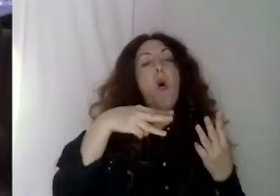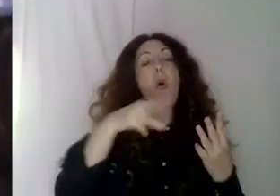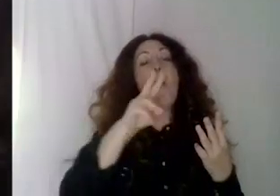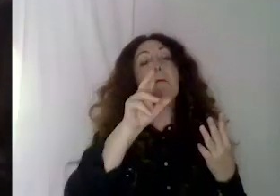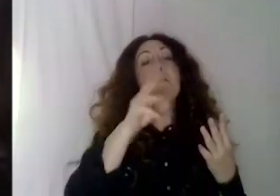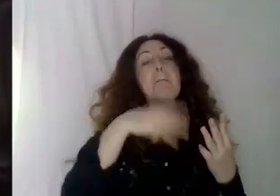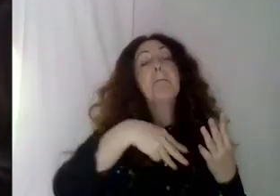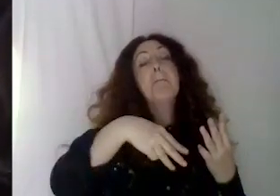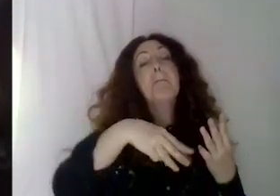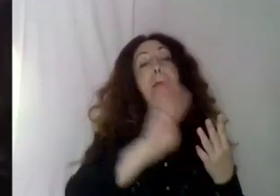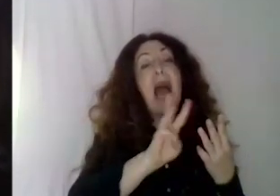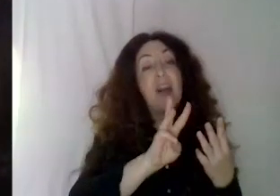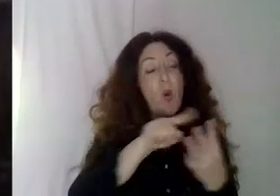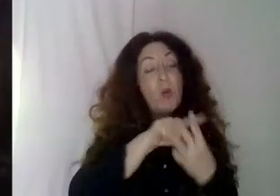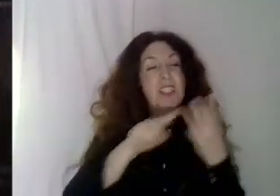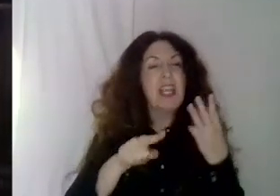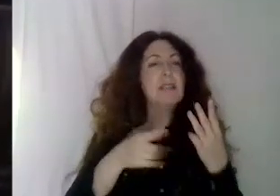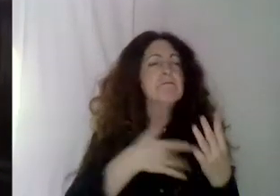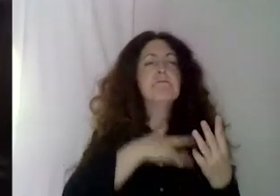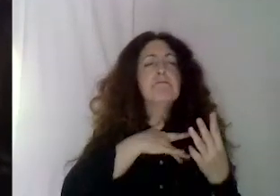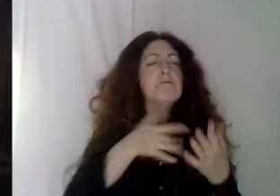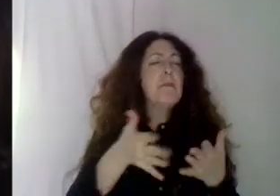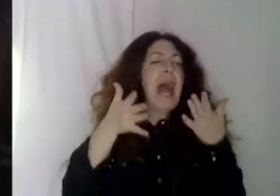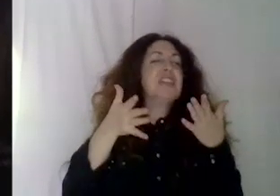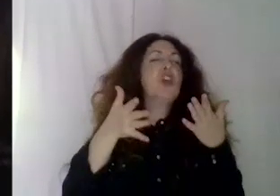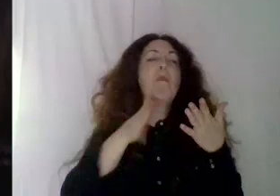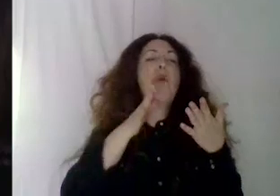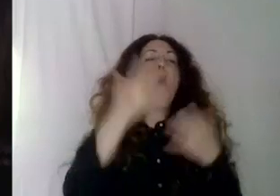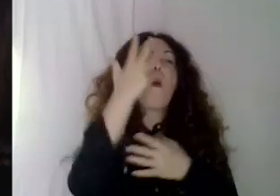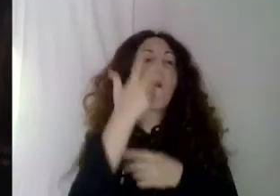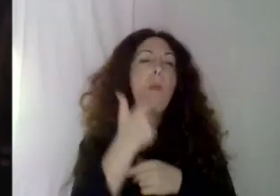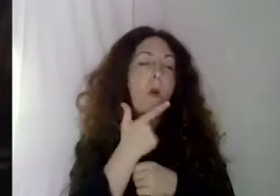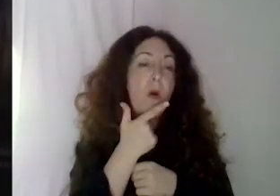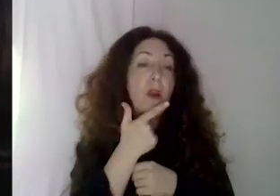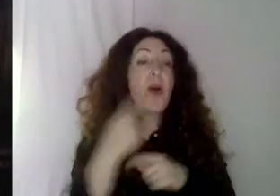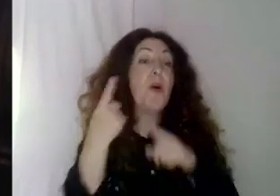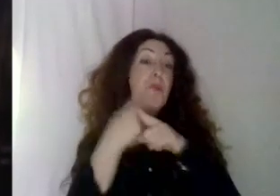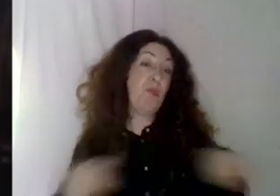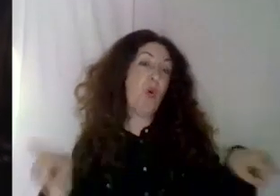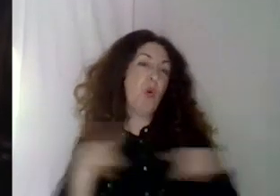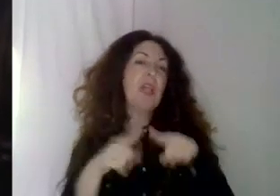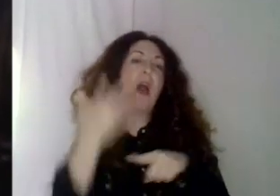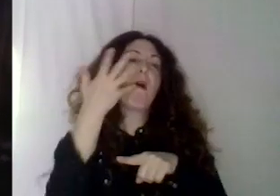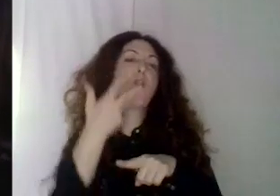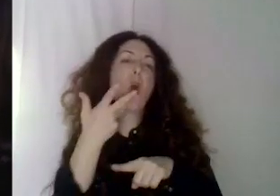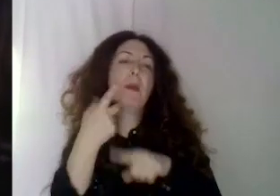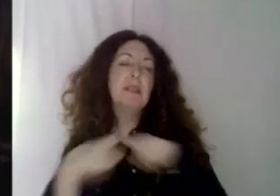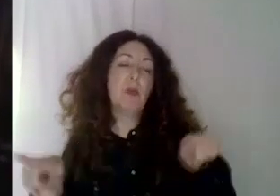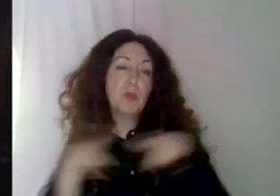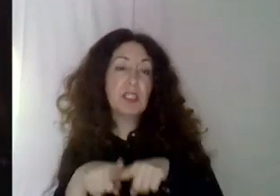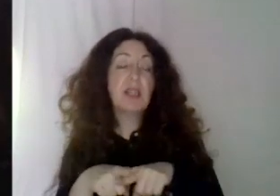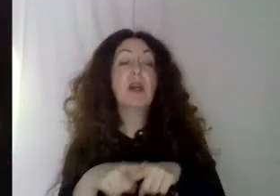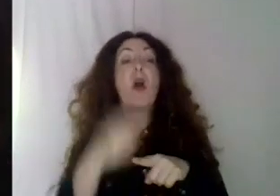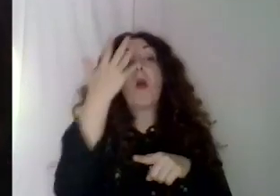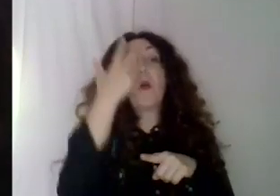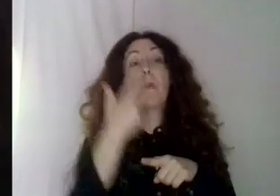un cromatismo musical, se expresa en un cromatismo lingüístico y se expresa en un cromatismo. Porque pensamos que el color es atributo de la